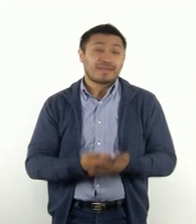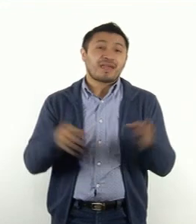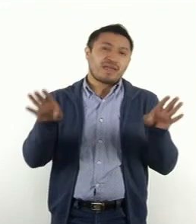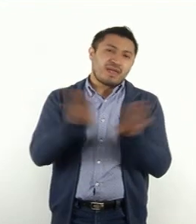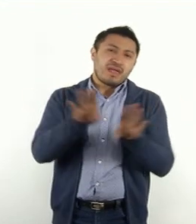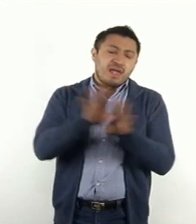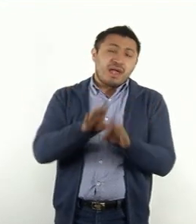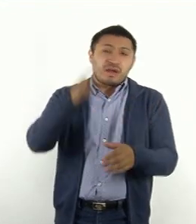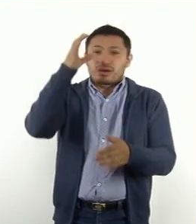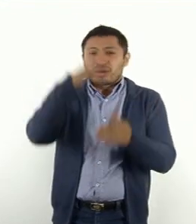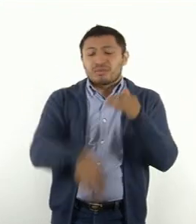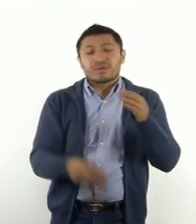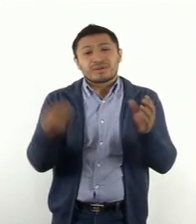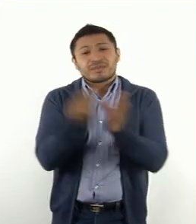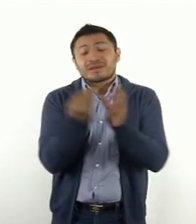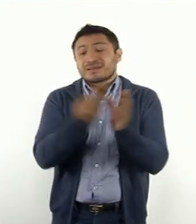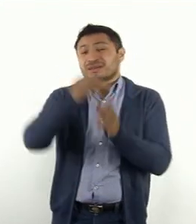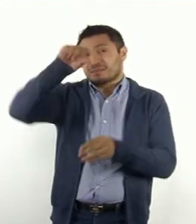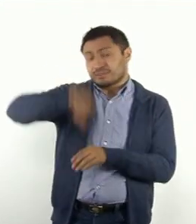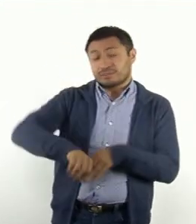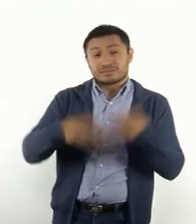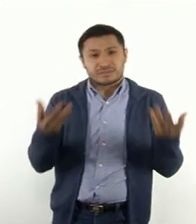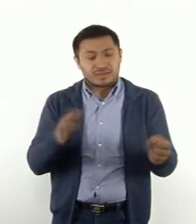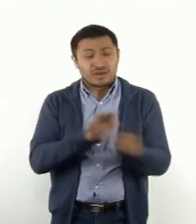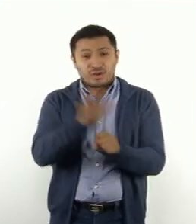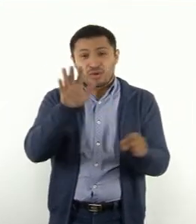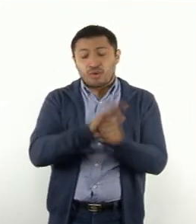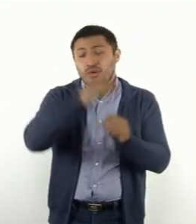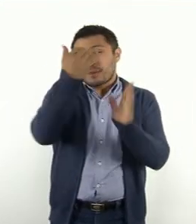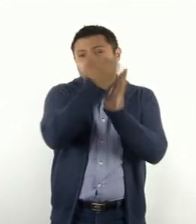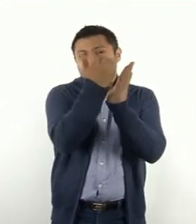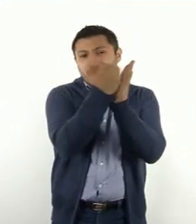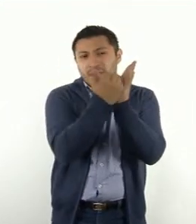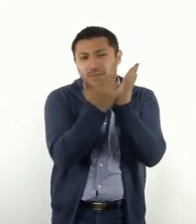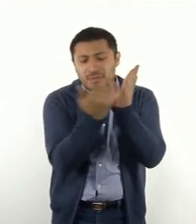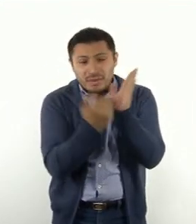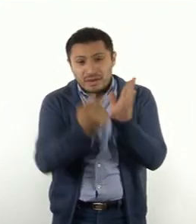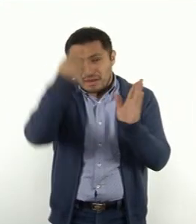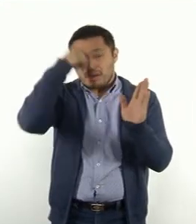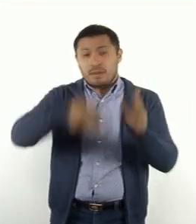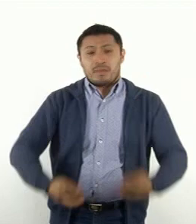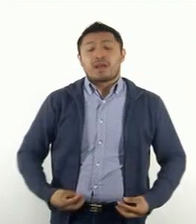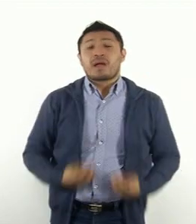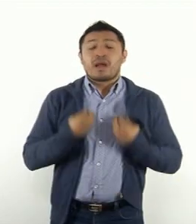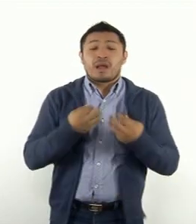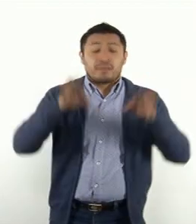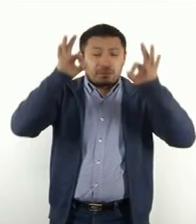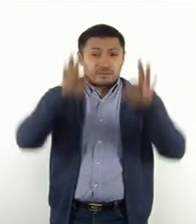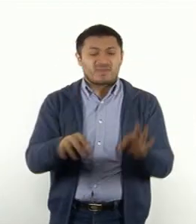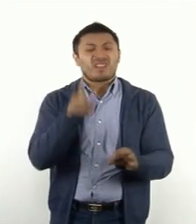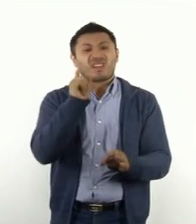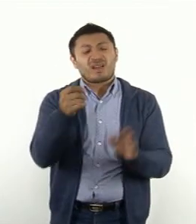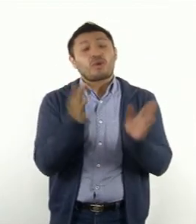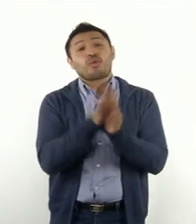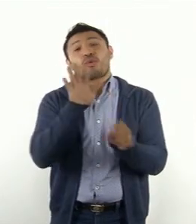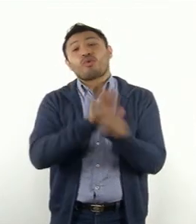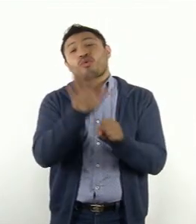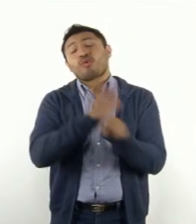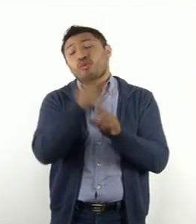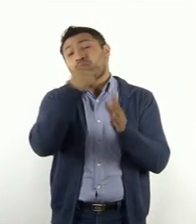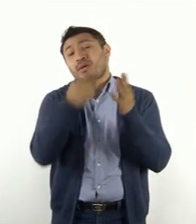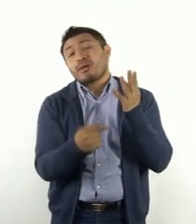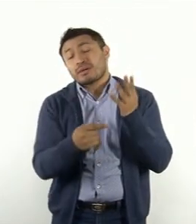podemos concluir entonces cuáles son los principios que propician una vida democrática? Son los que